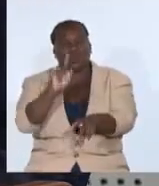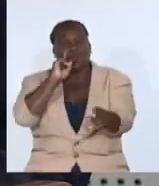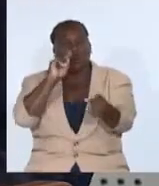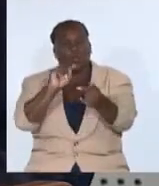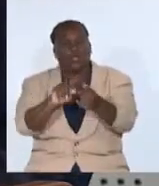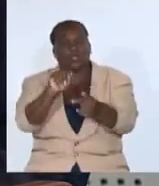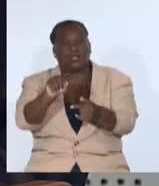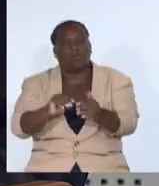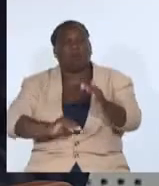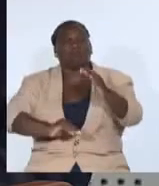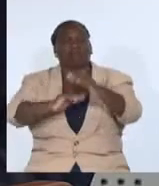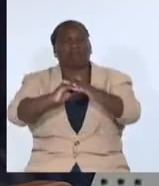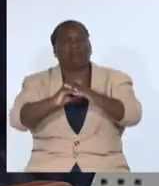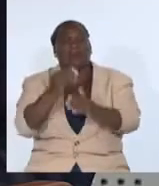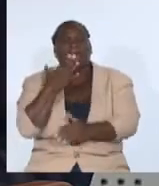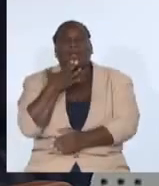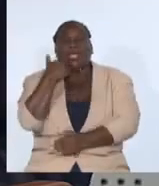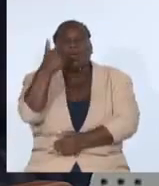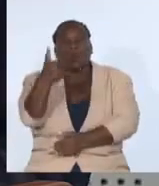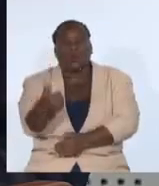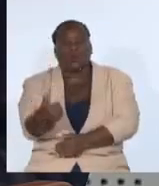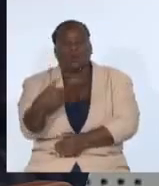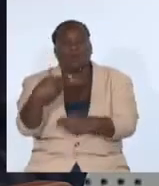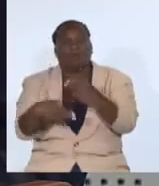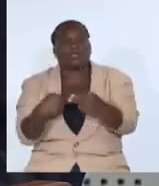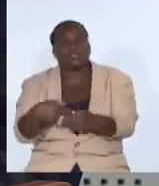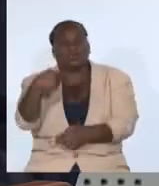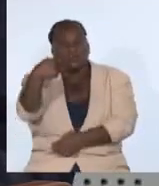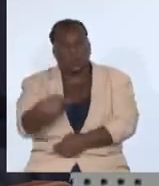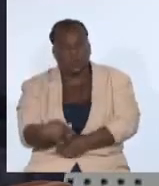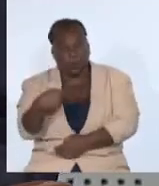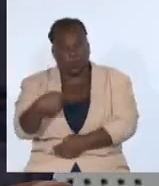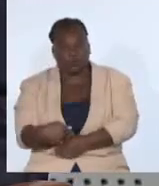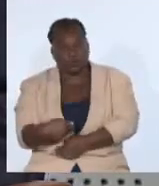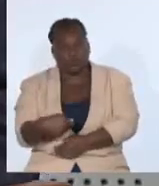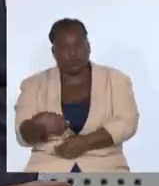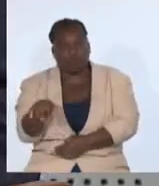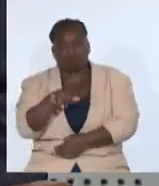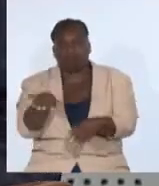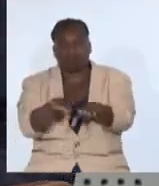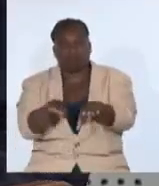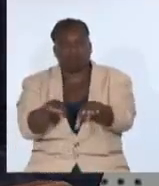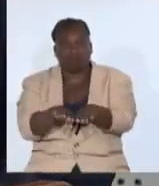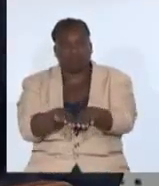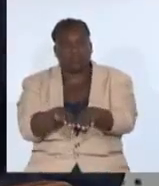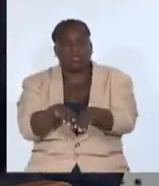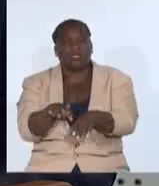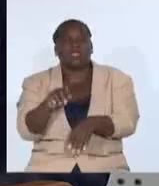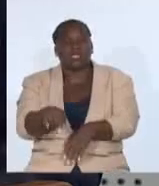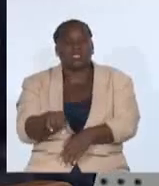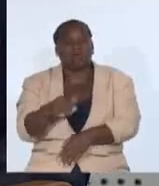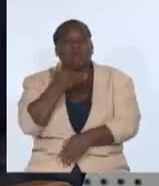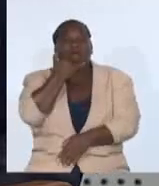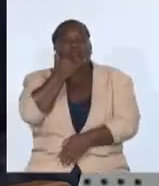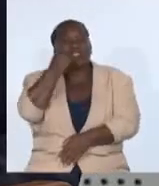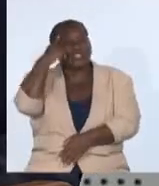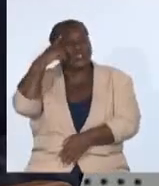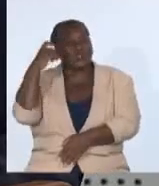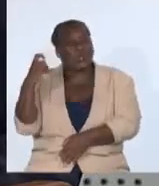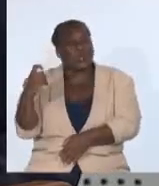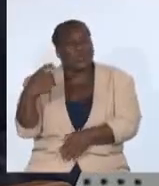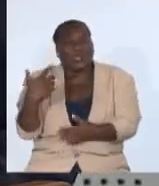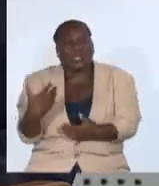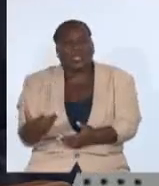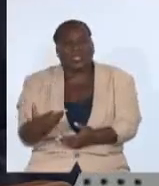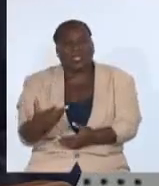completarlo mejorarlo hacerlo más justo y racional sin que pese sobre nuestros sueños La amenaza permanente